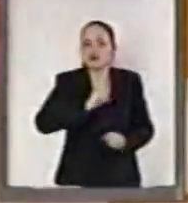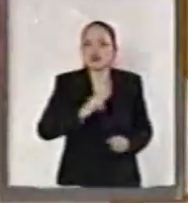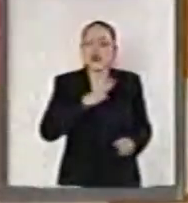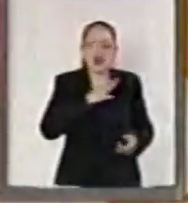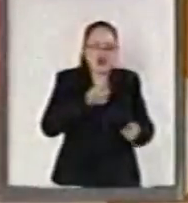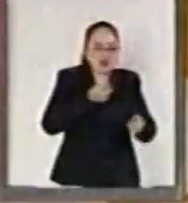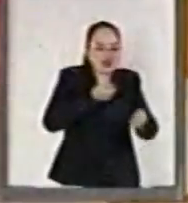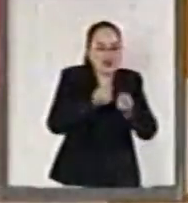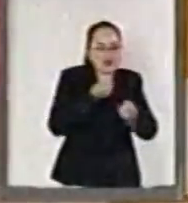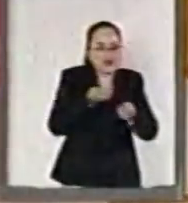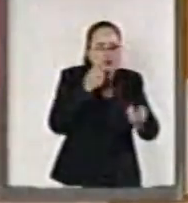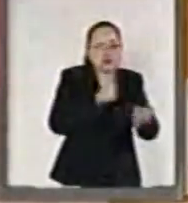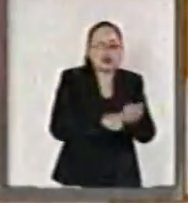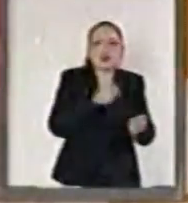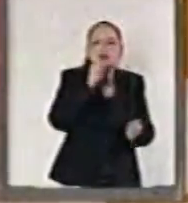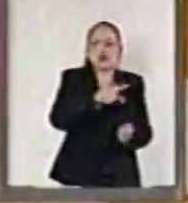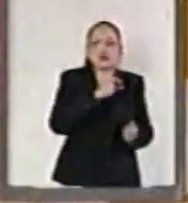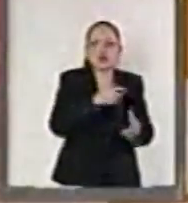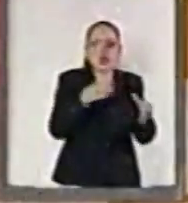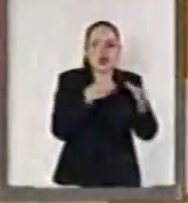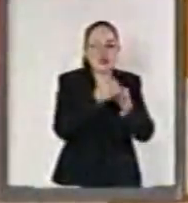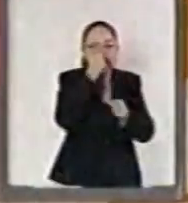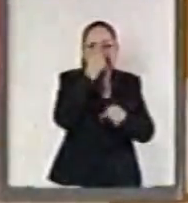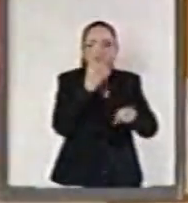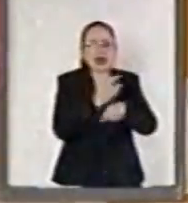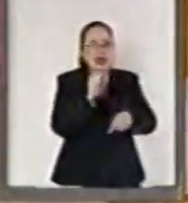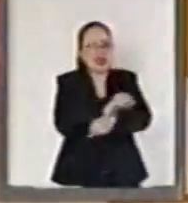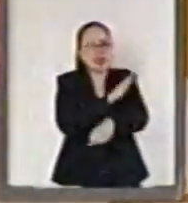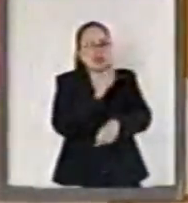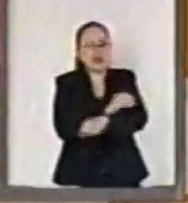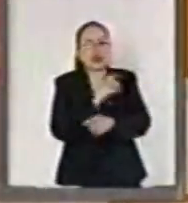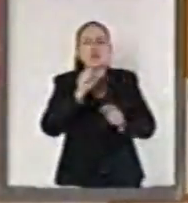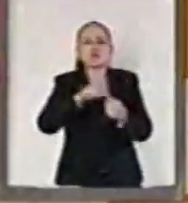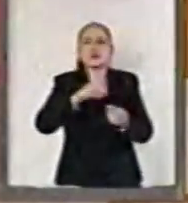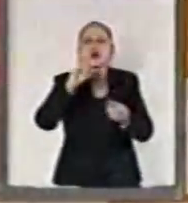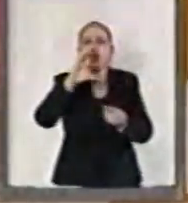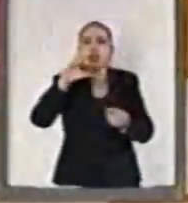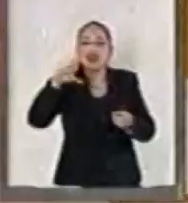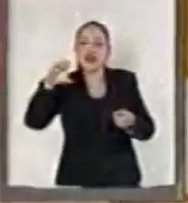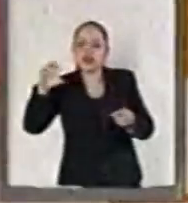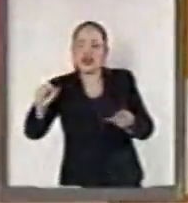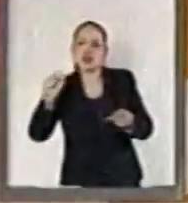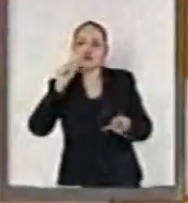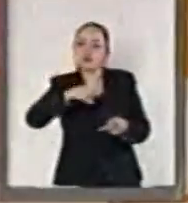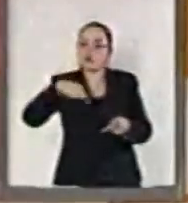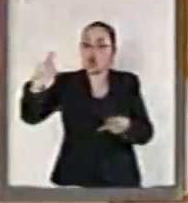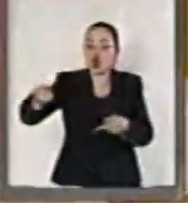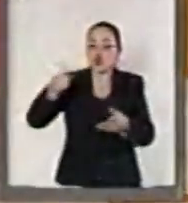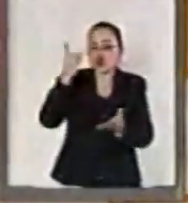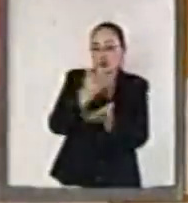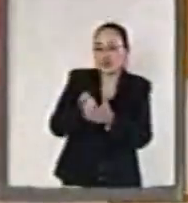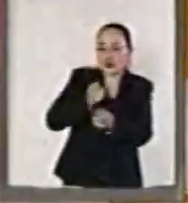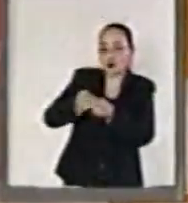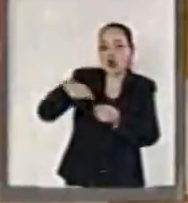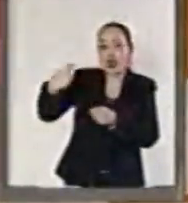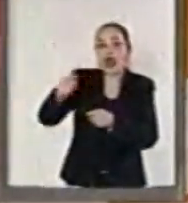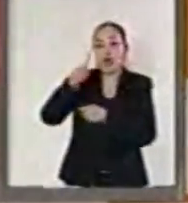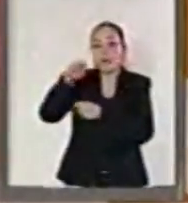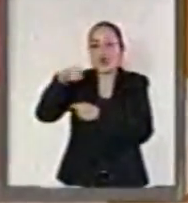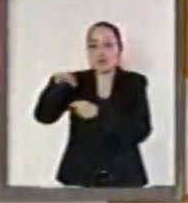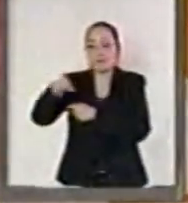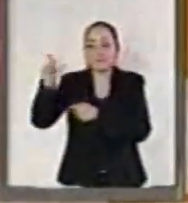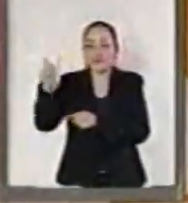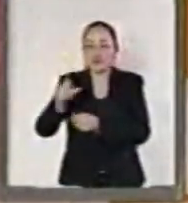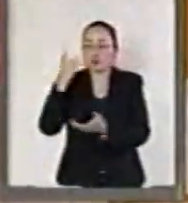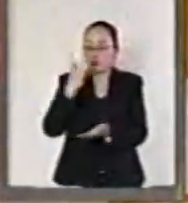controlados por la Secretaría de Energía y la CRE los precios que pueda dar Pemex. Por ello, es importante